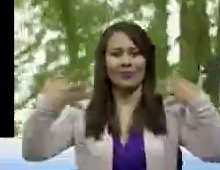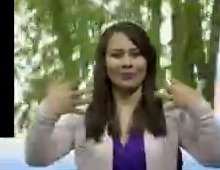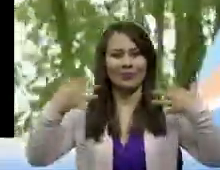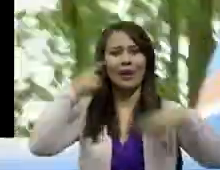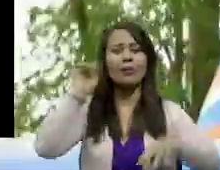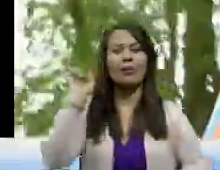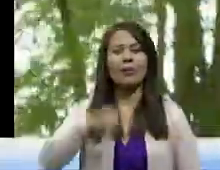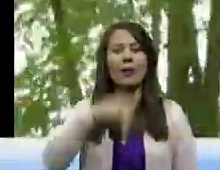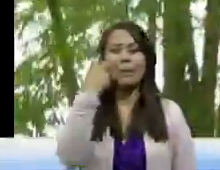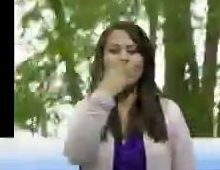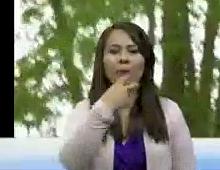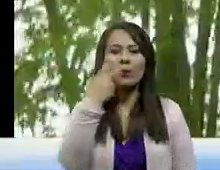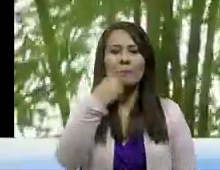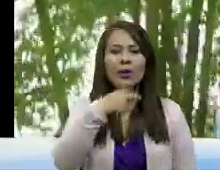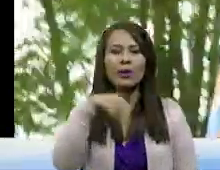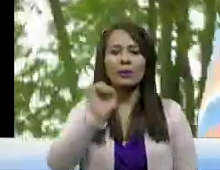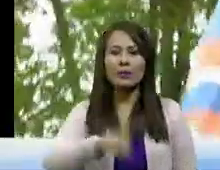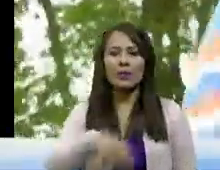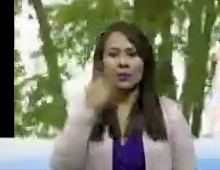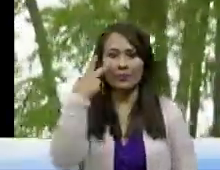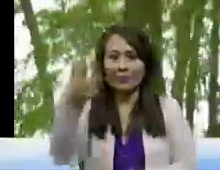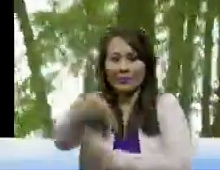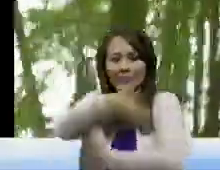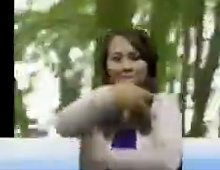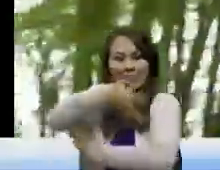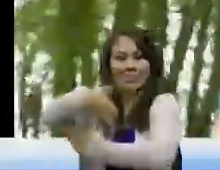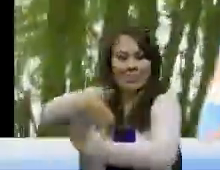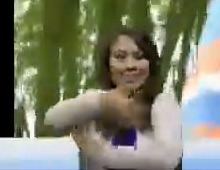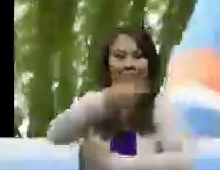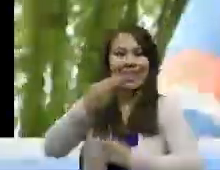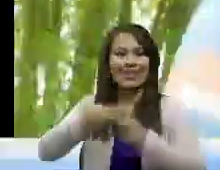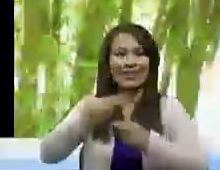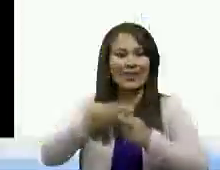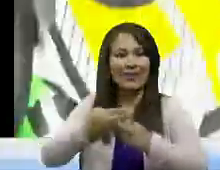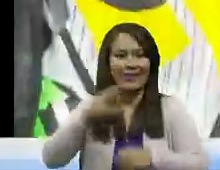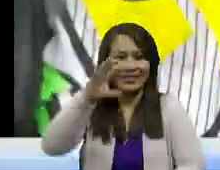a ver así mismo, a ver, para que la cámara vea qué pescado nomás tenemos aquí.